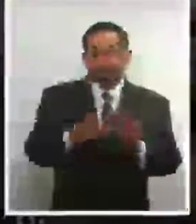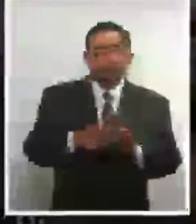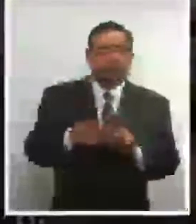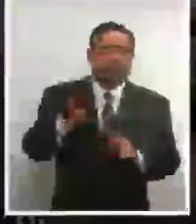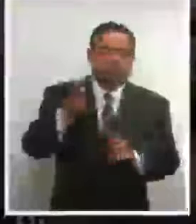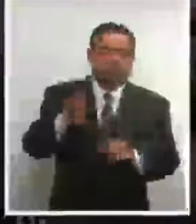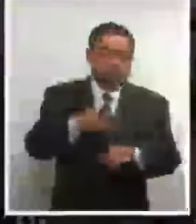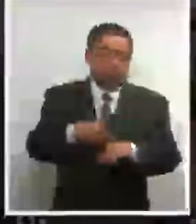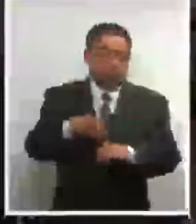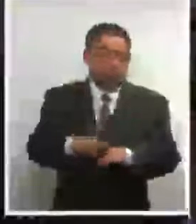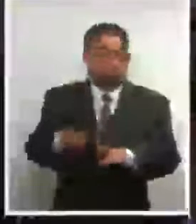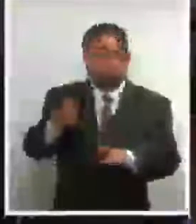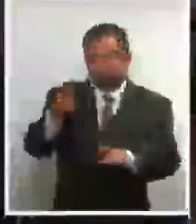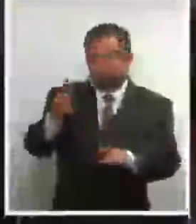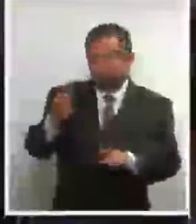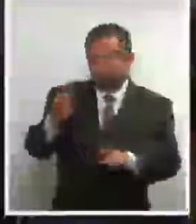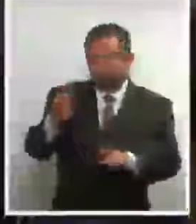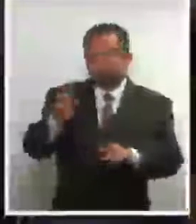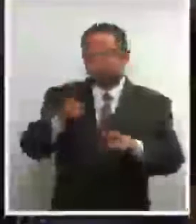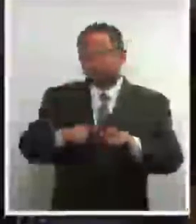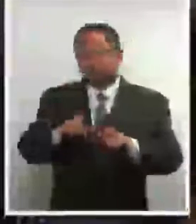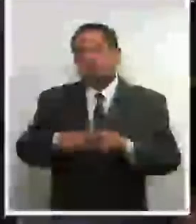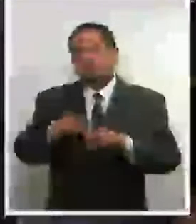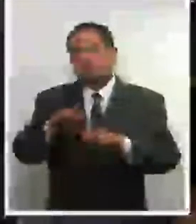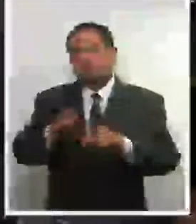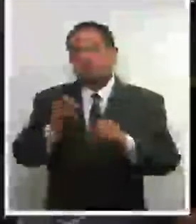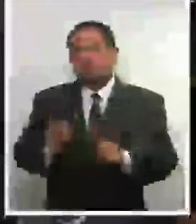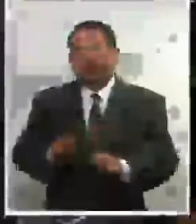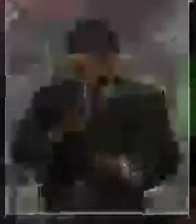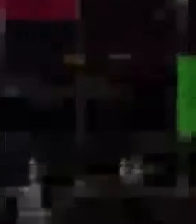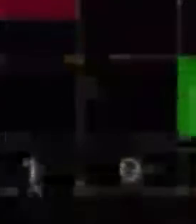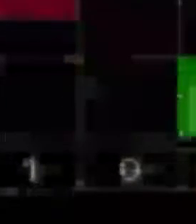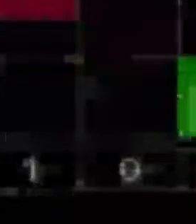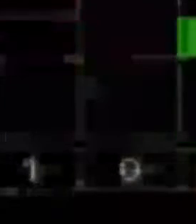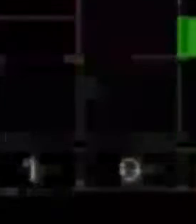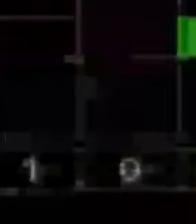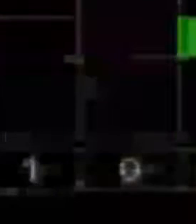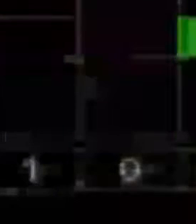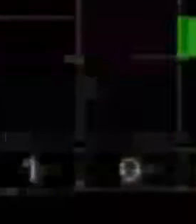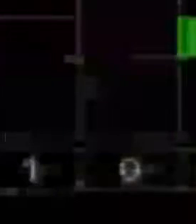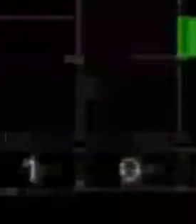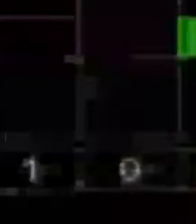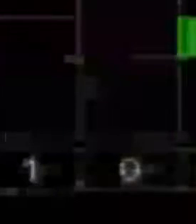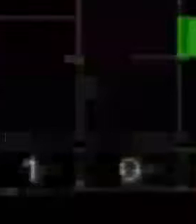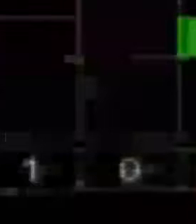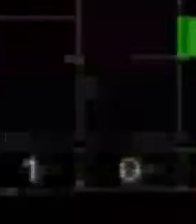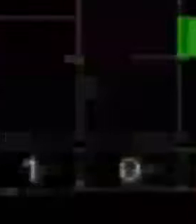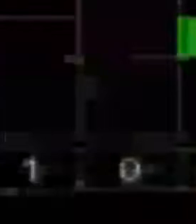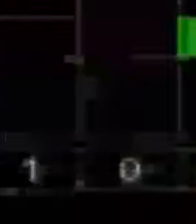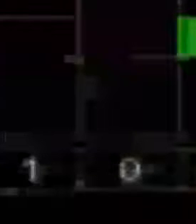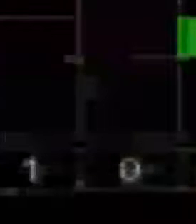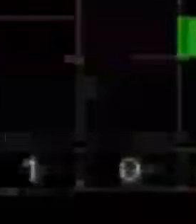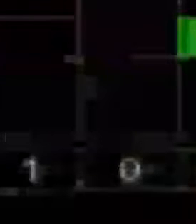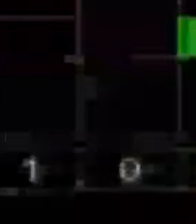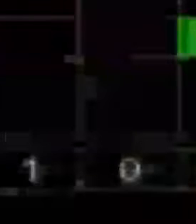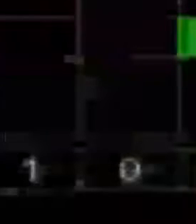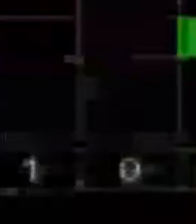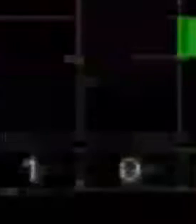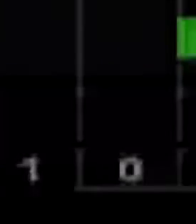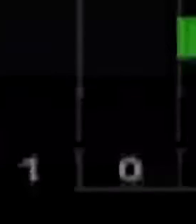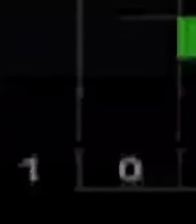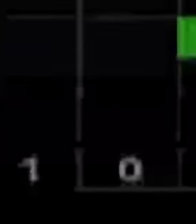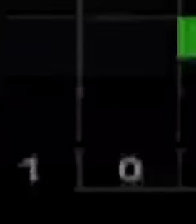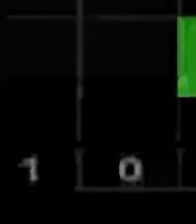este numeral 1 habla sobre la seguridad, que es responsabilidad exclusiva del Gobierno de la Ciudad de